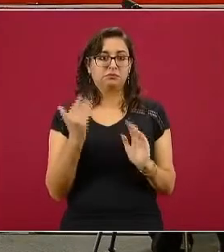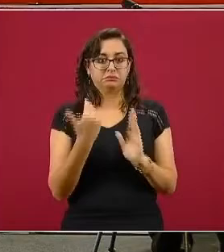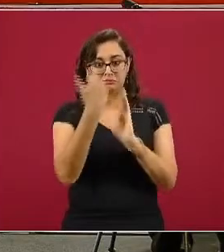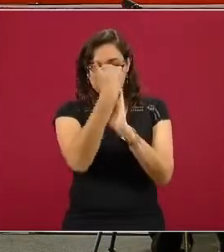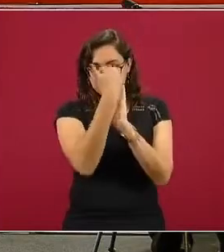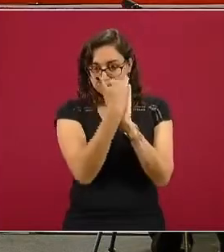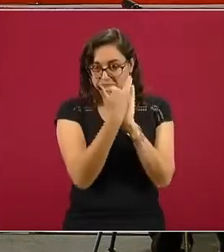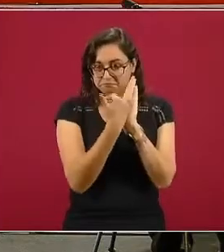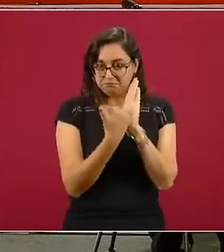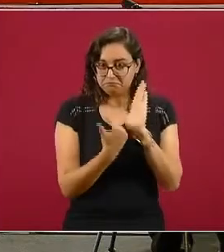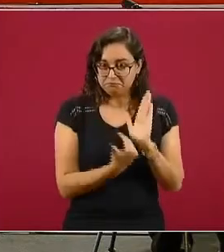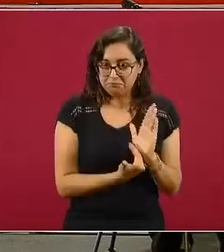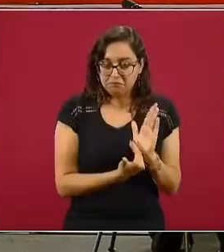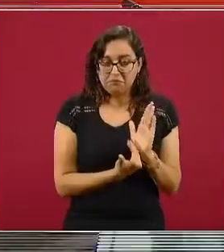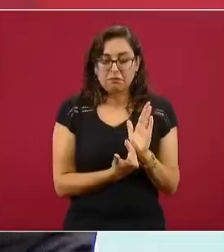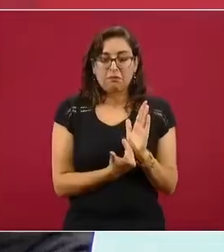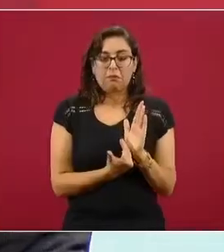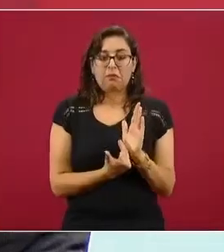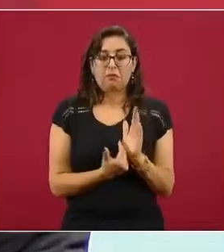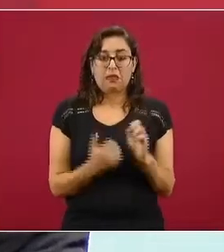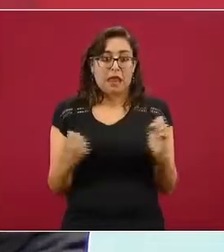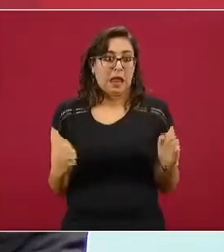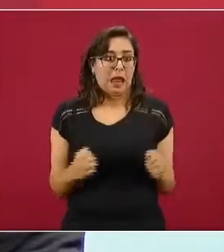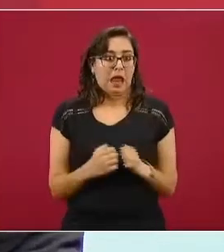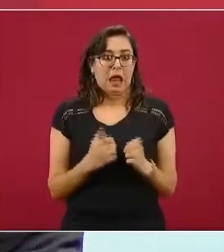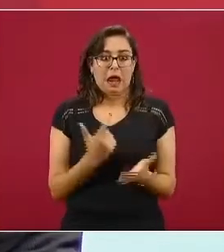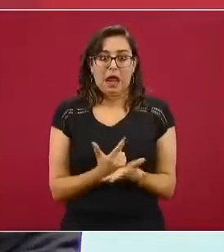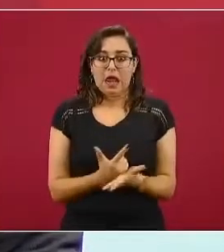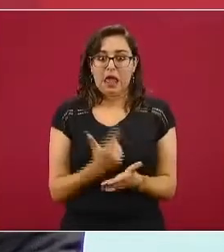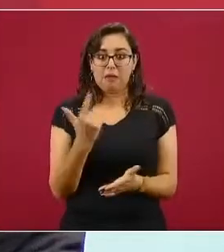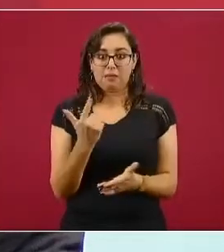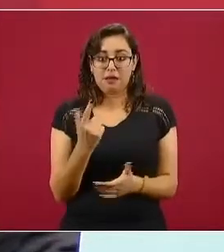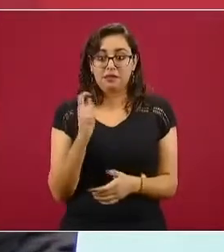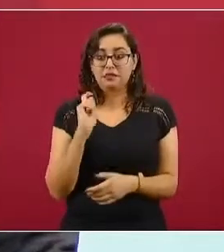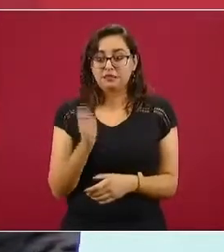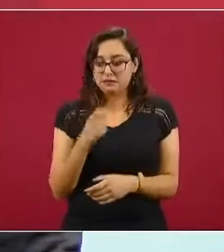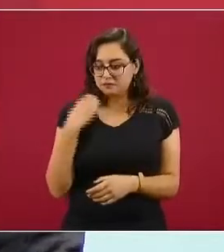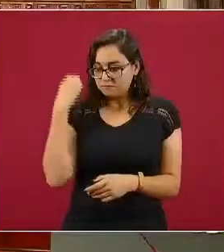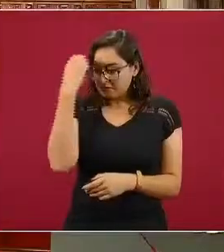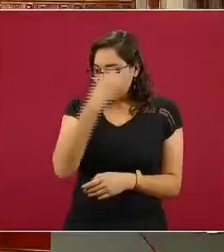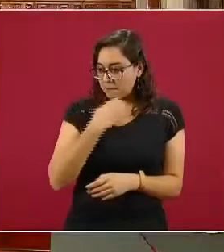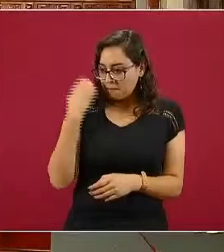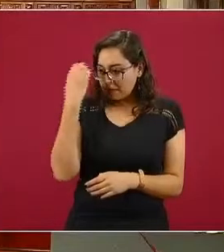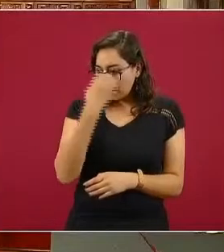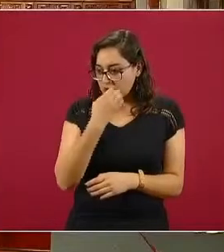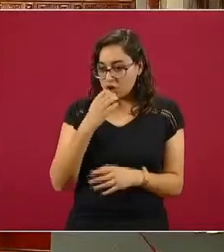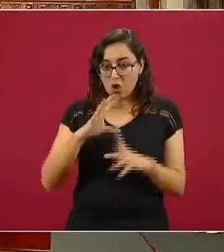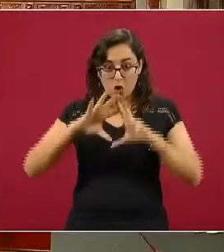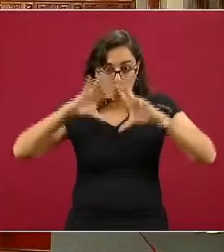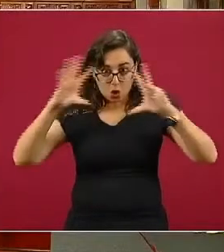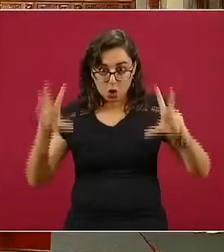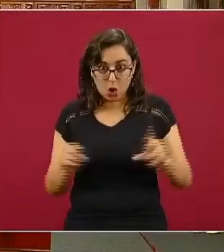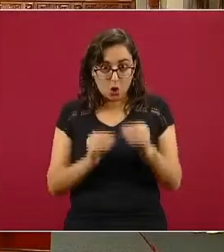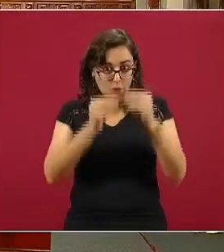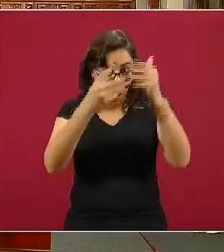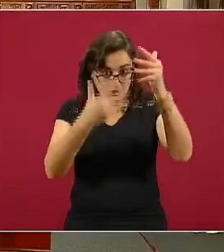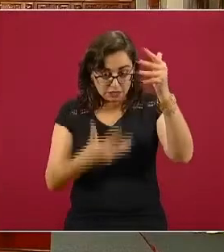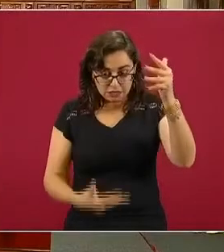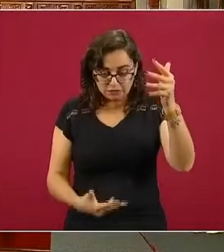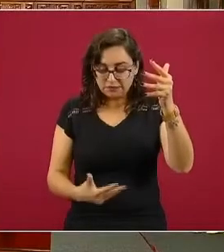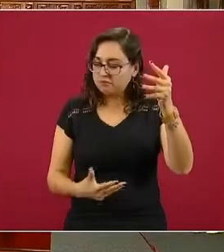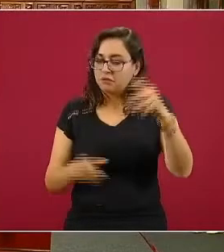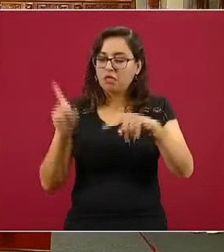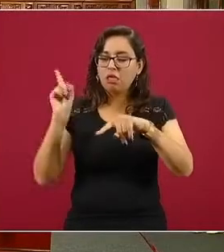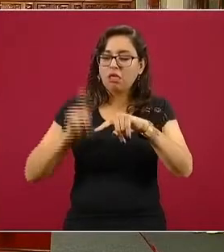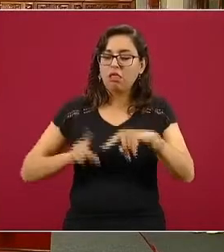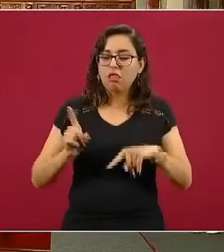de emergencia en donde se reducen ciertos requerimientos de evaluación en pro de hacer más expedita, más